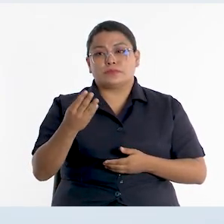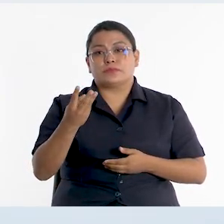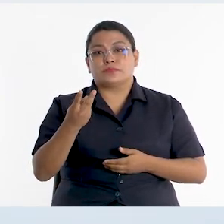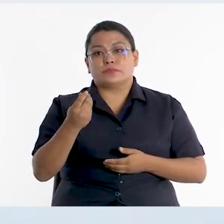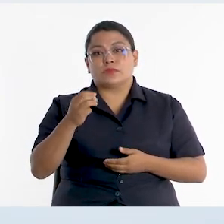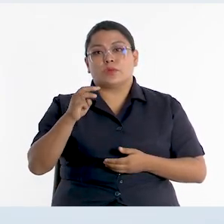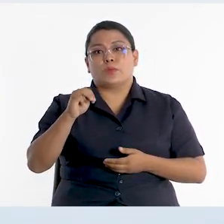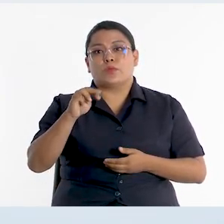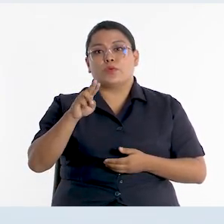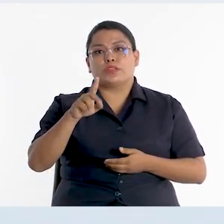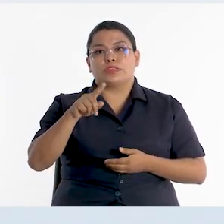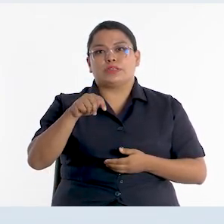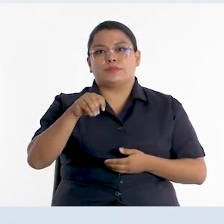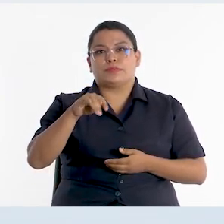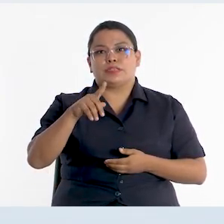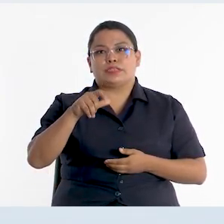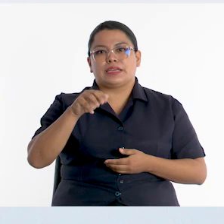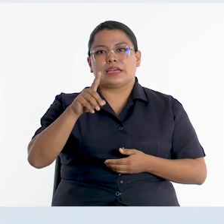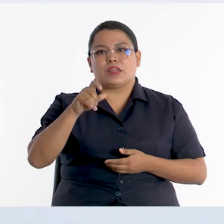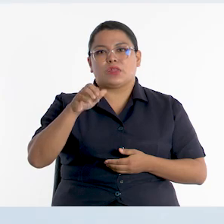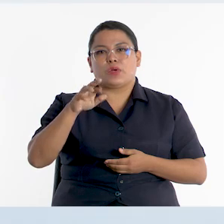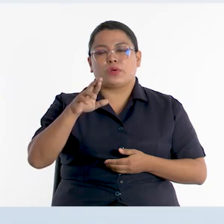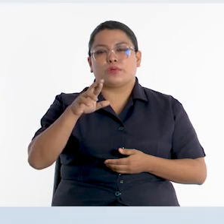Luego el multiplicador